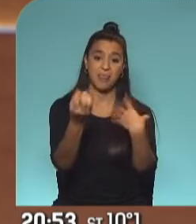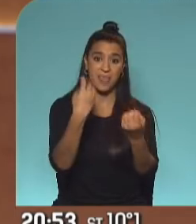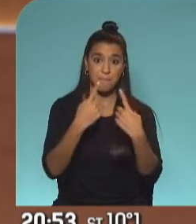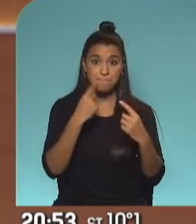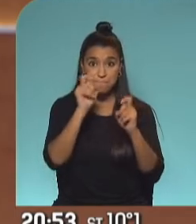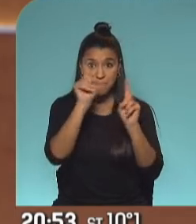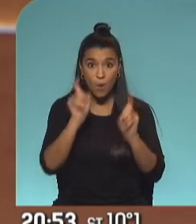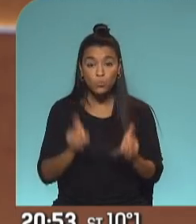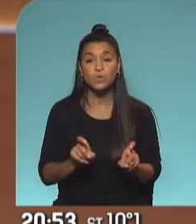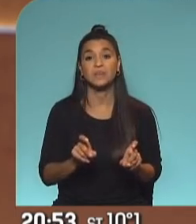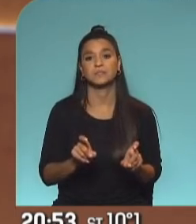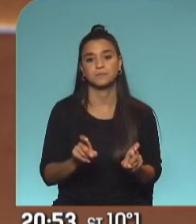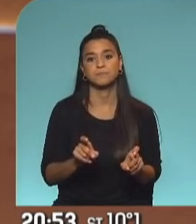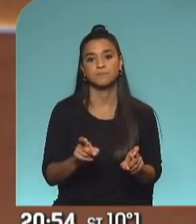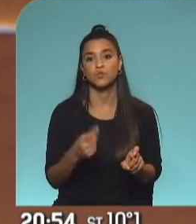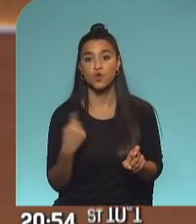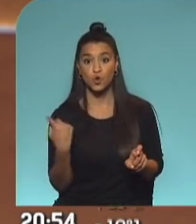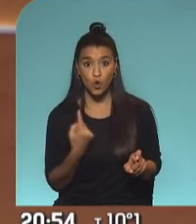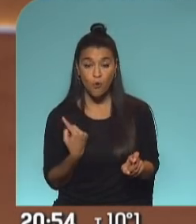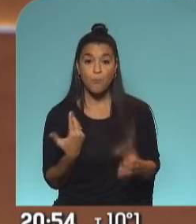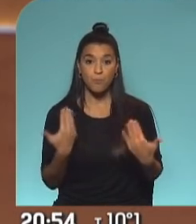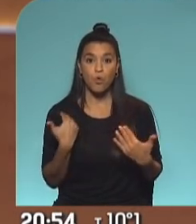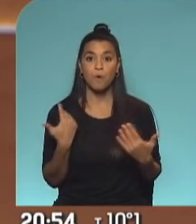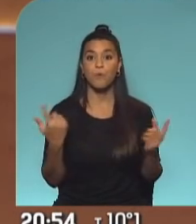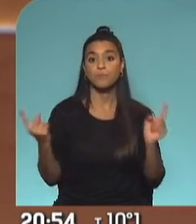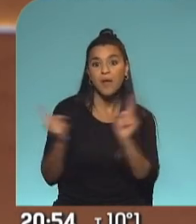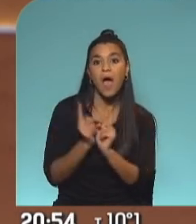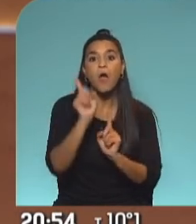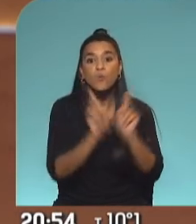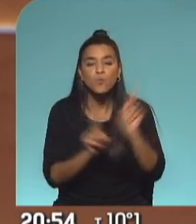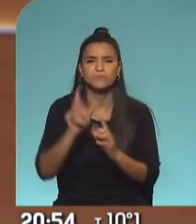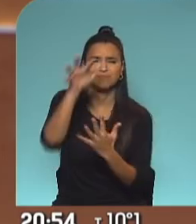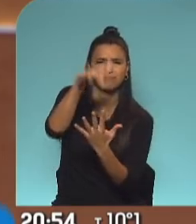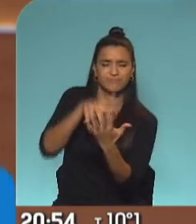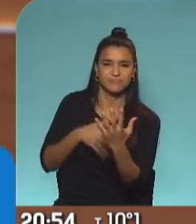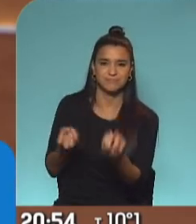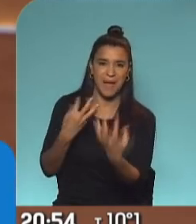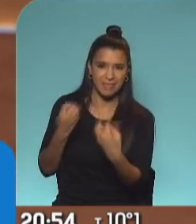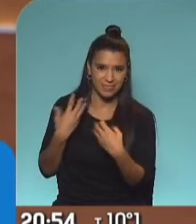preguntas en la medida que podamos resumir algunas de todas las que nos han